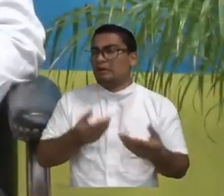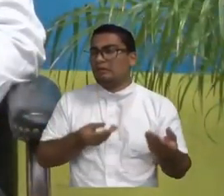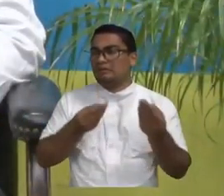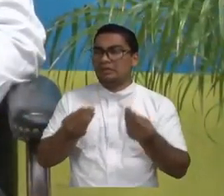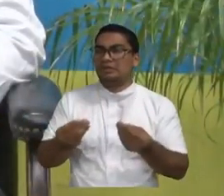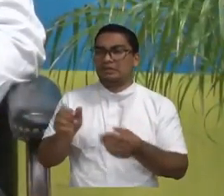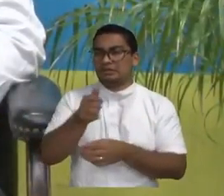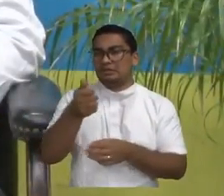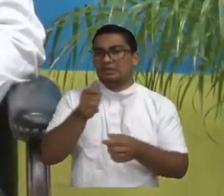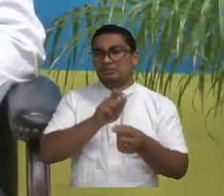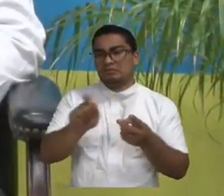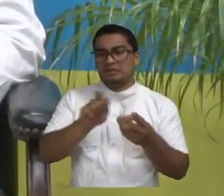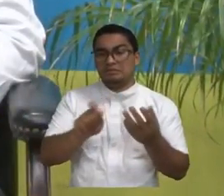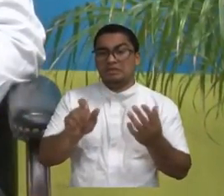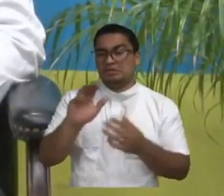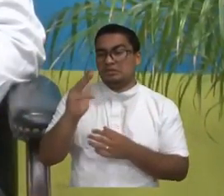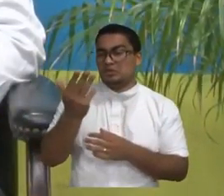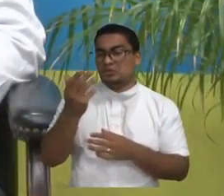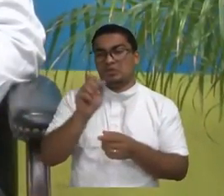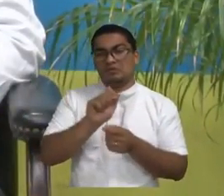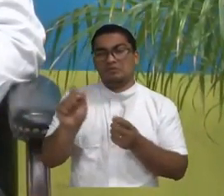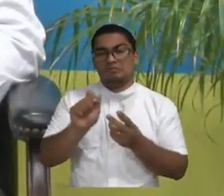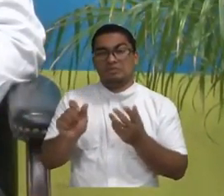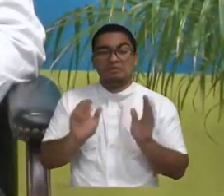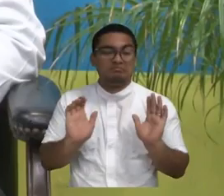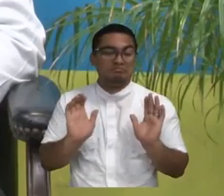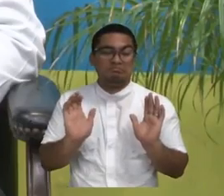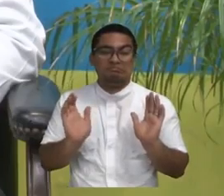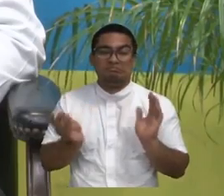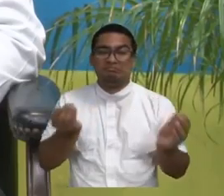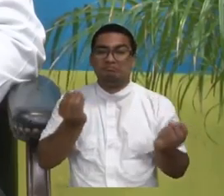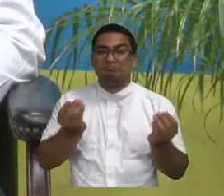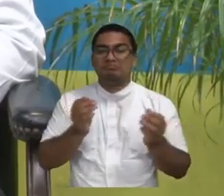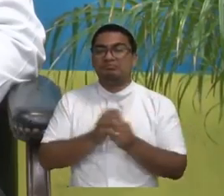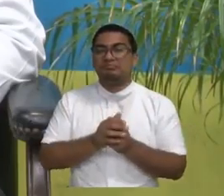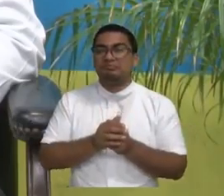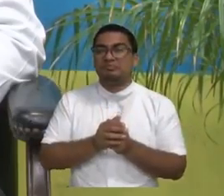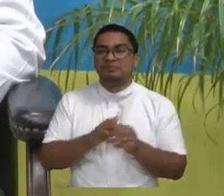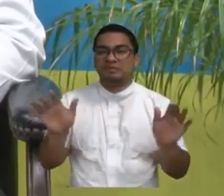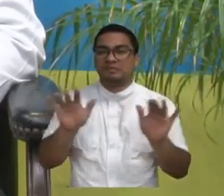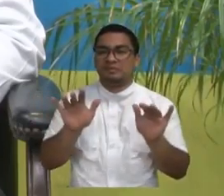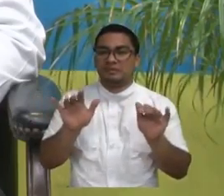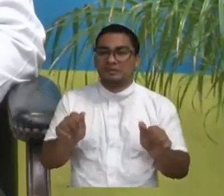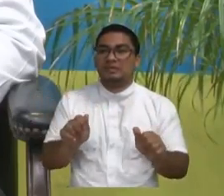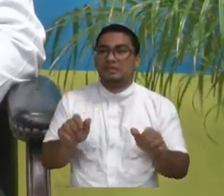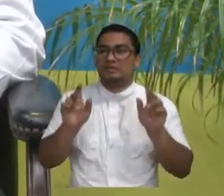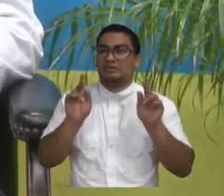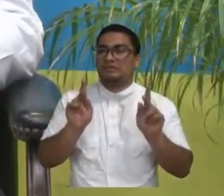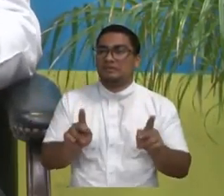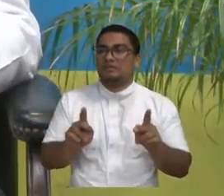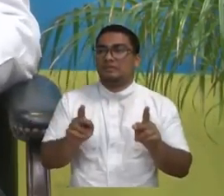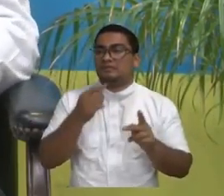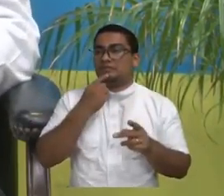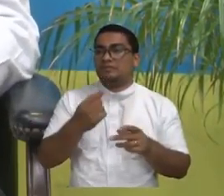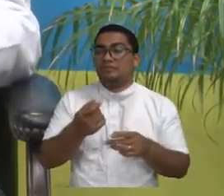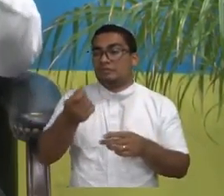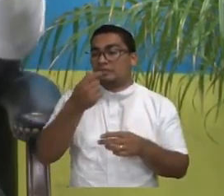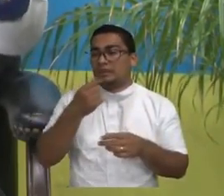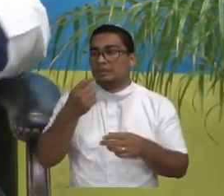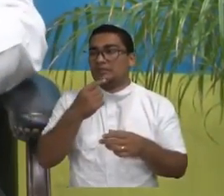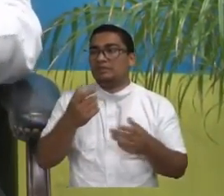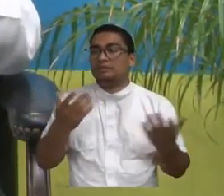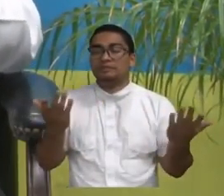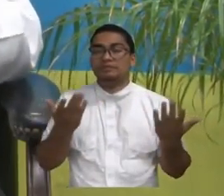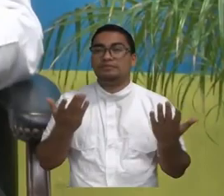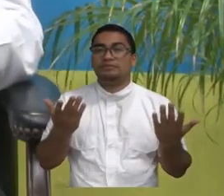régimen de 6 meses a 9 meses, eso dependiendo de qué tipo de lepra tiene el paciente. Y una vez el paciente cumple su tratamiento, se